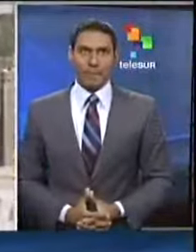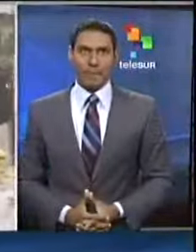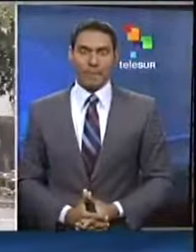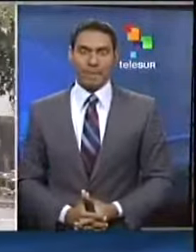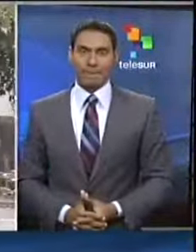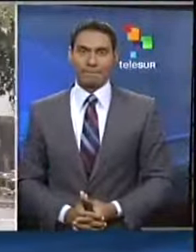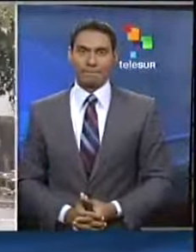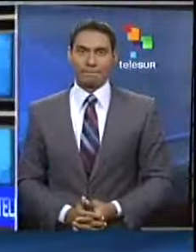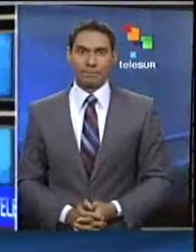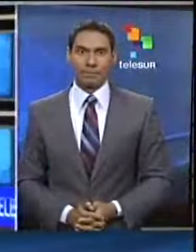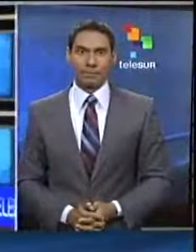El segundo asesinado francotiradores un motorizado de la Guardia Nacional Bolivariana.